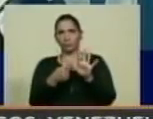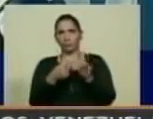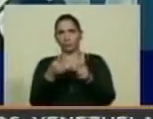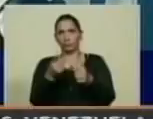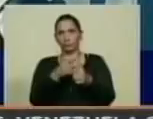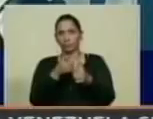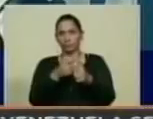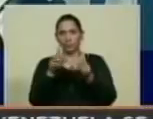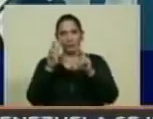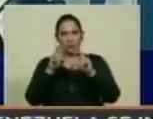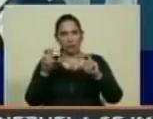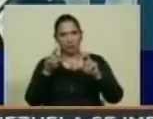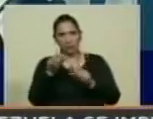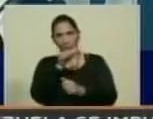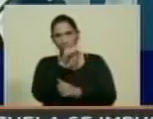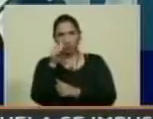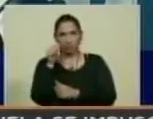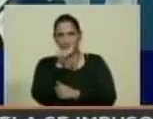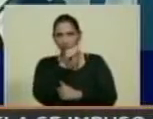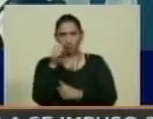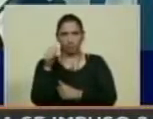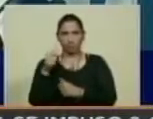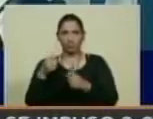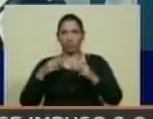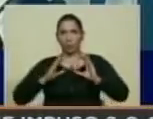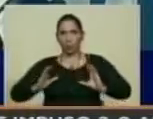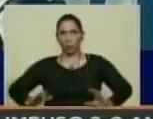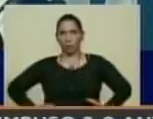Examen toxicológico a la muestra de sangre tomada del cadáver.